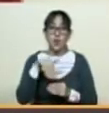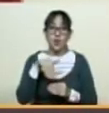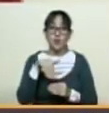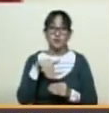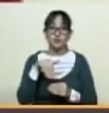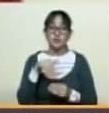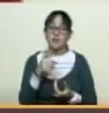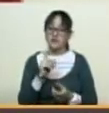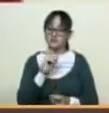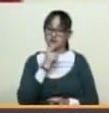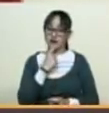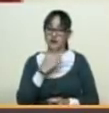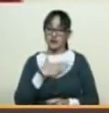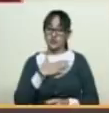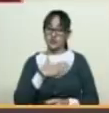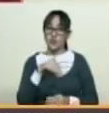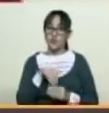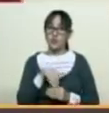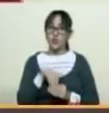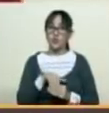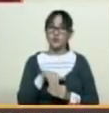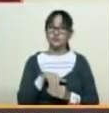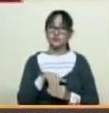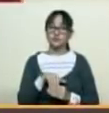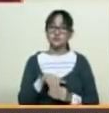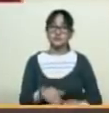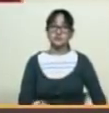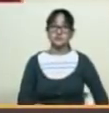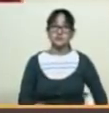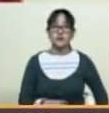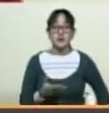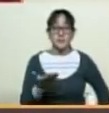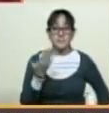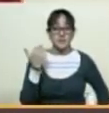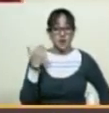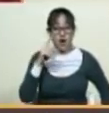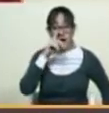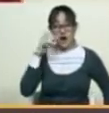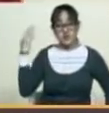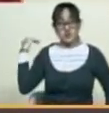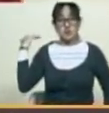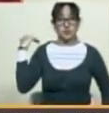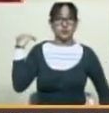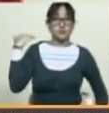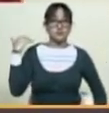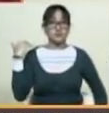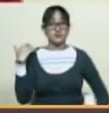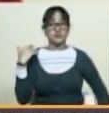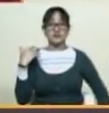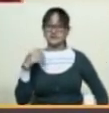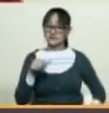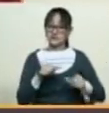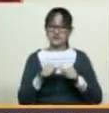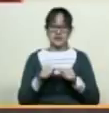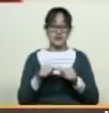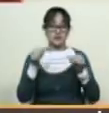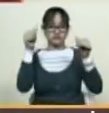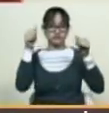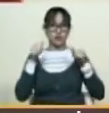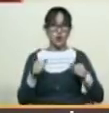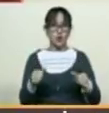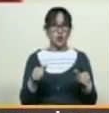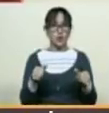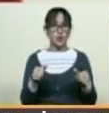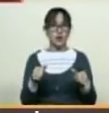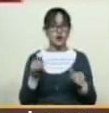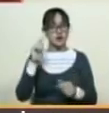de resguardar su secreto, que eso fue algo que nos fue solicitado hace muchos años y lo tenemos en la mesa electoral, un afiche que le